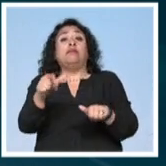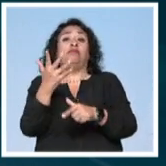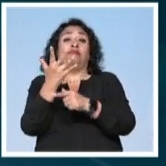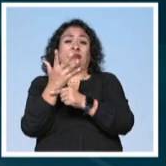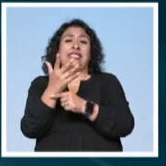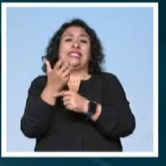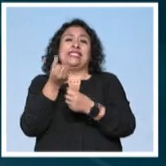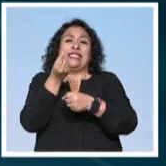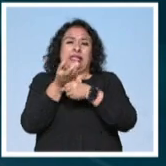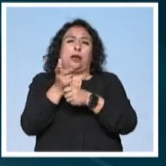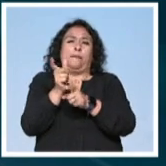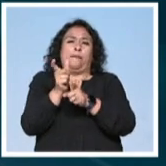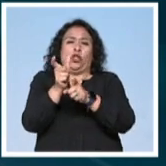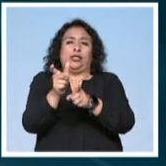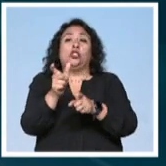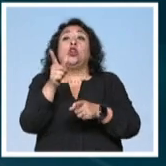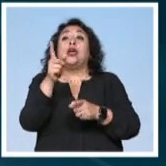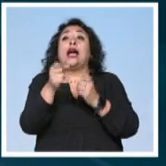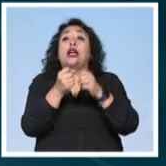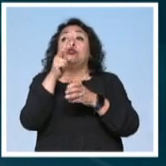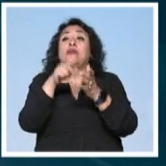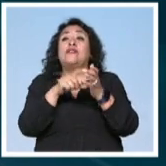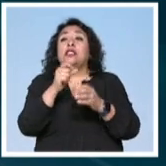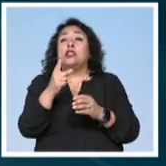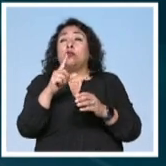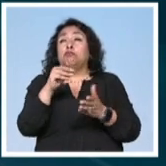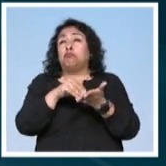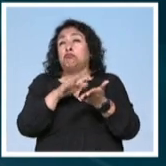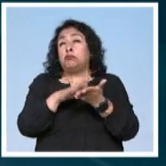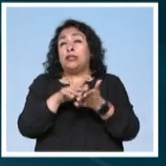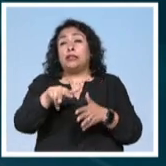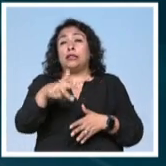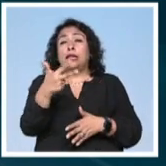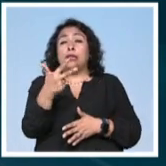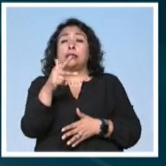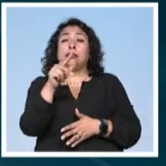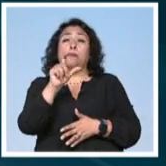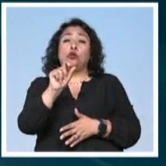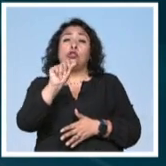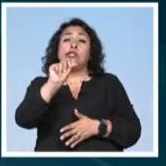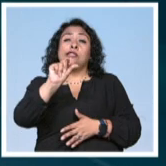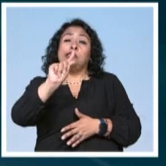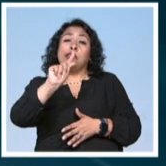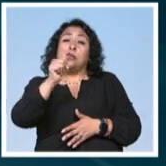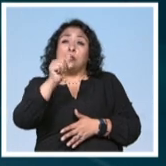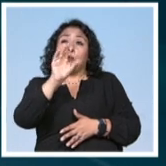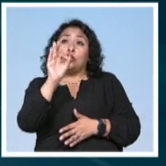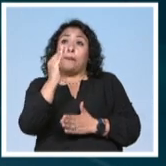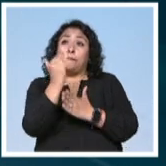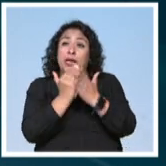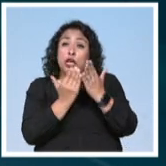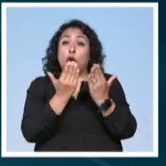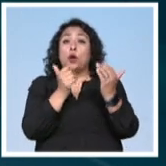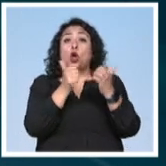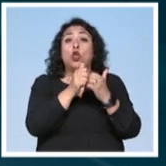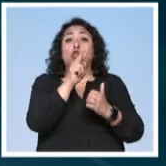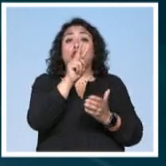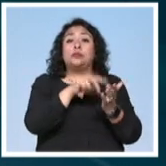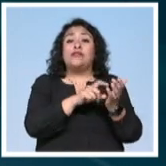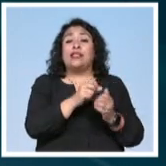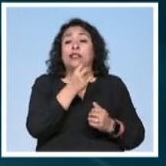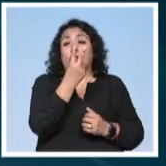Protección Ciudadana, en 2023 se registraron un 13.76% menos de feminicidios que en 2022.